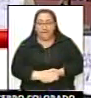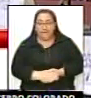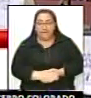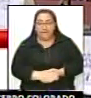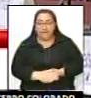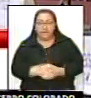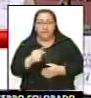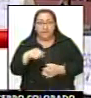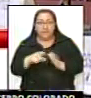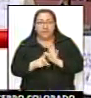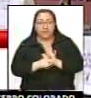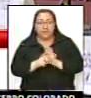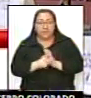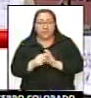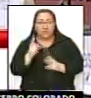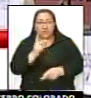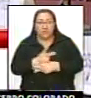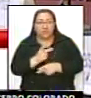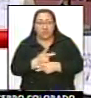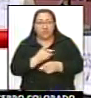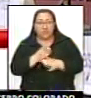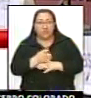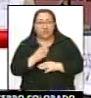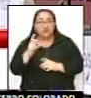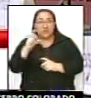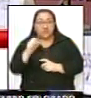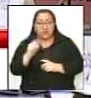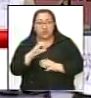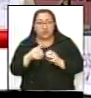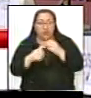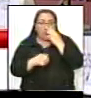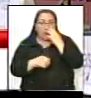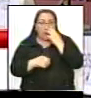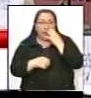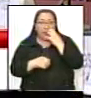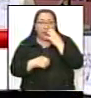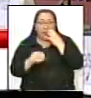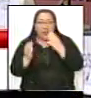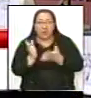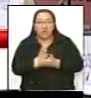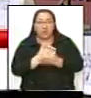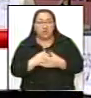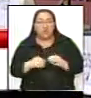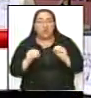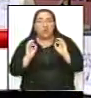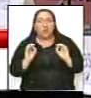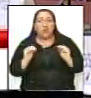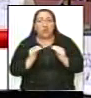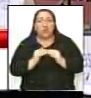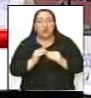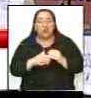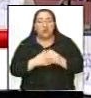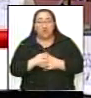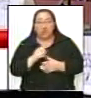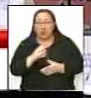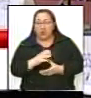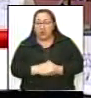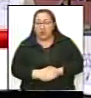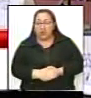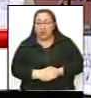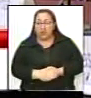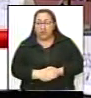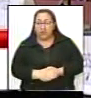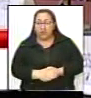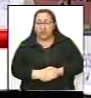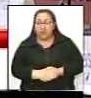ley tiene que prevenirse a través de candados y una distribución justa y equitativa. Le digo esto porque más hemos